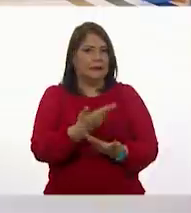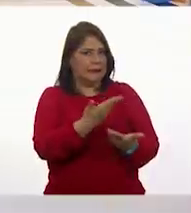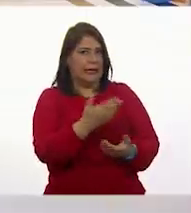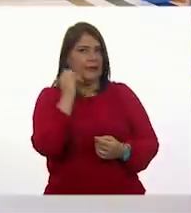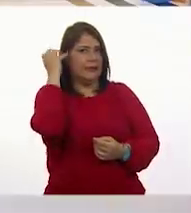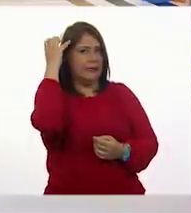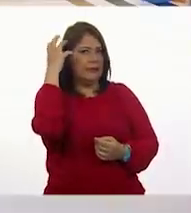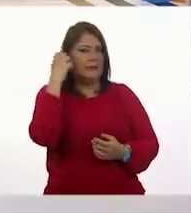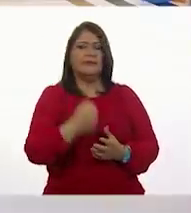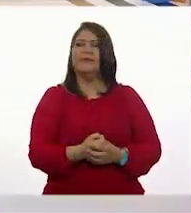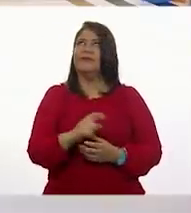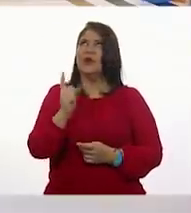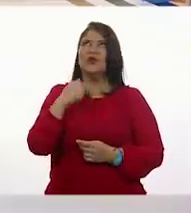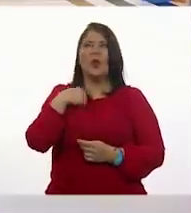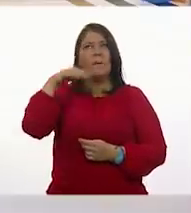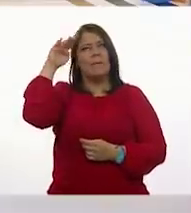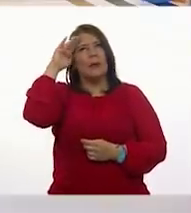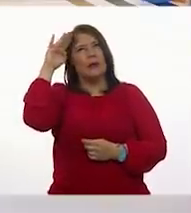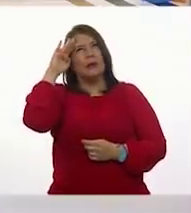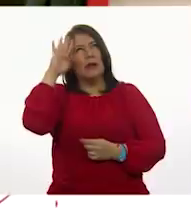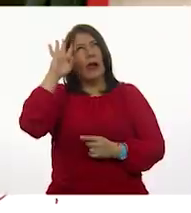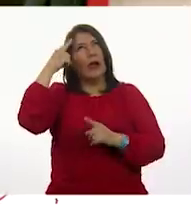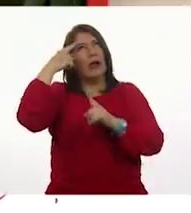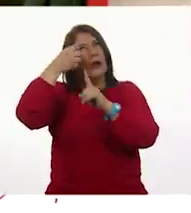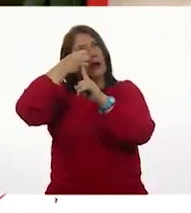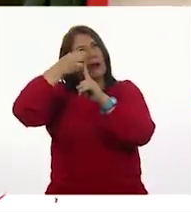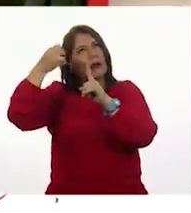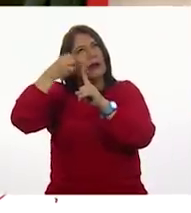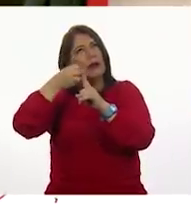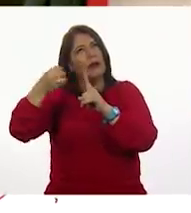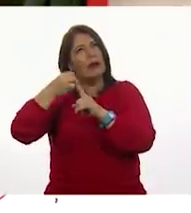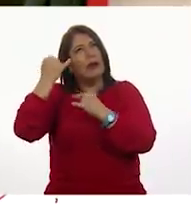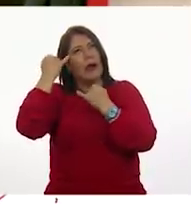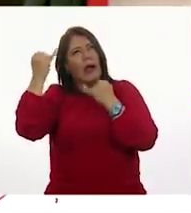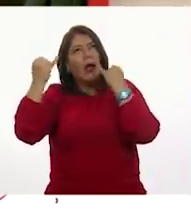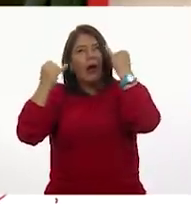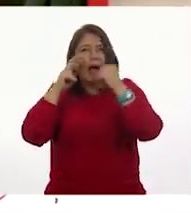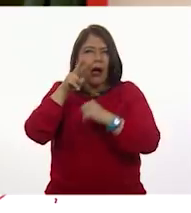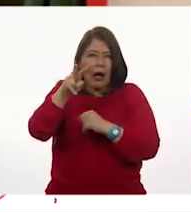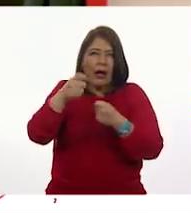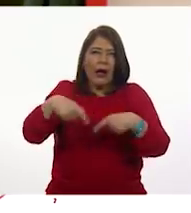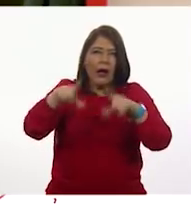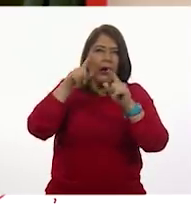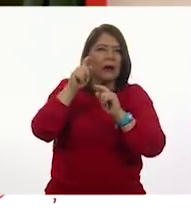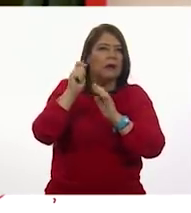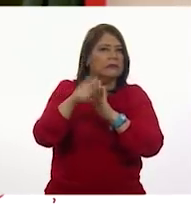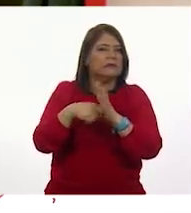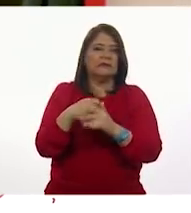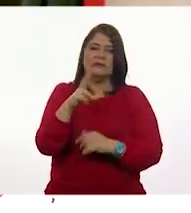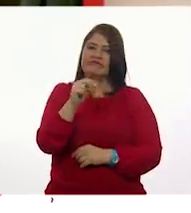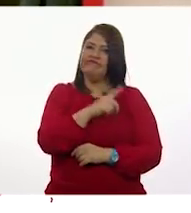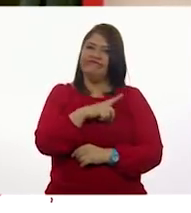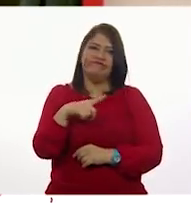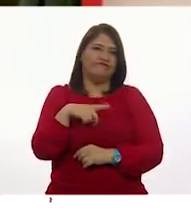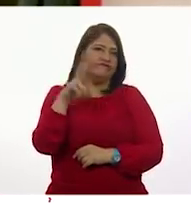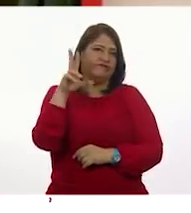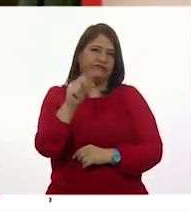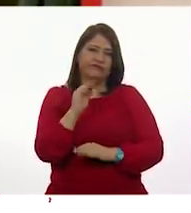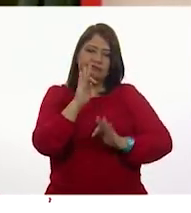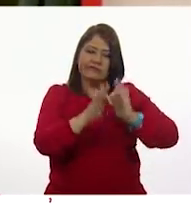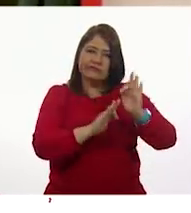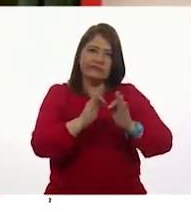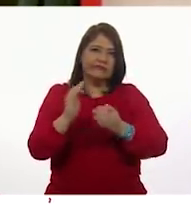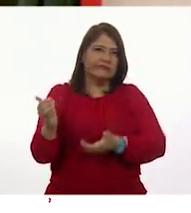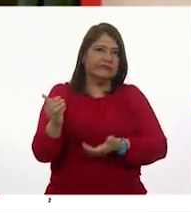ya lo pensé mucho, organicé mis ideas y después de ver el video, pues considero que Natalia no debe de tener un ajolote